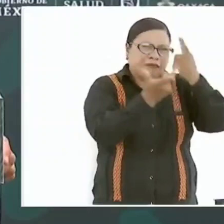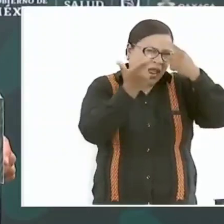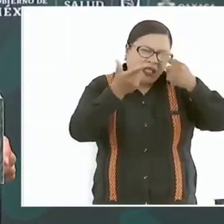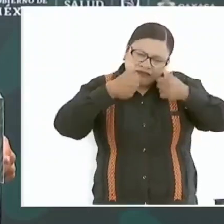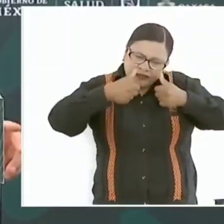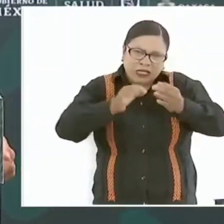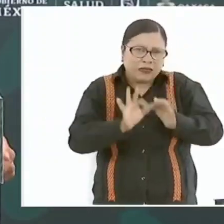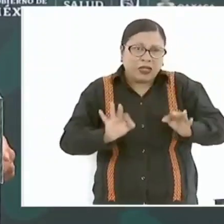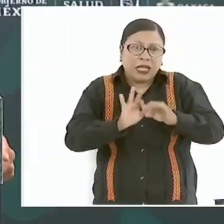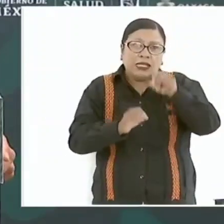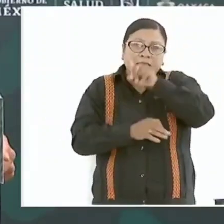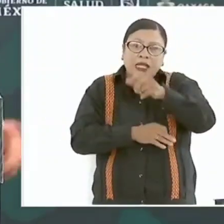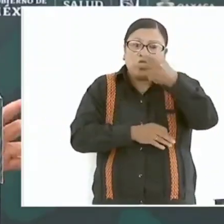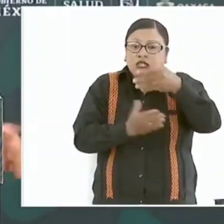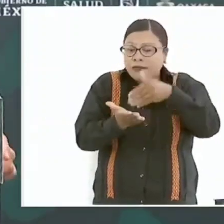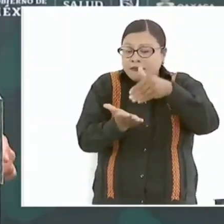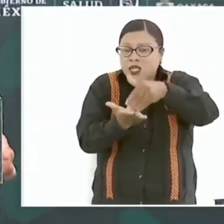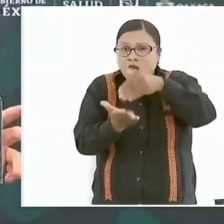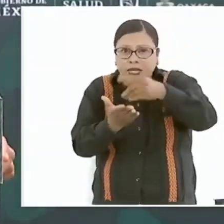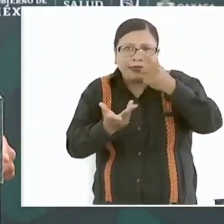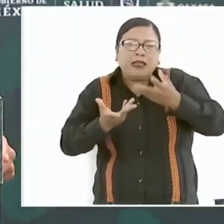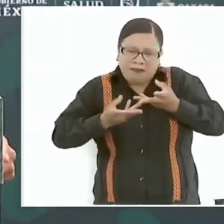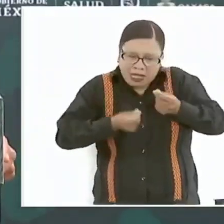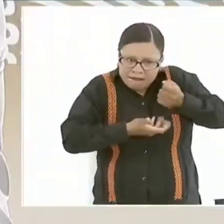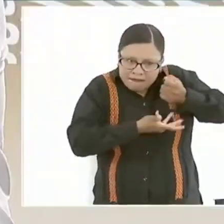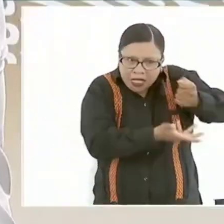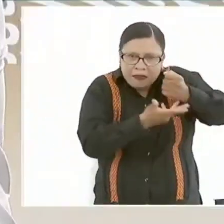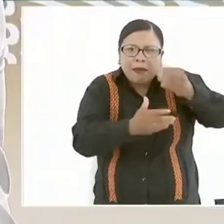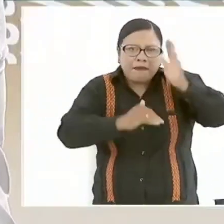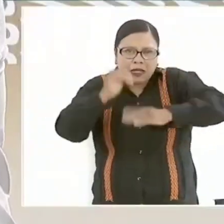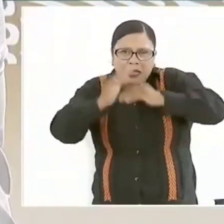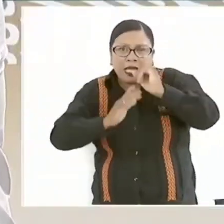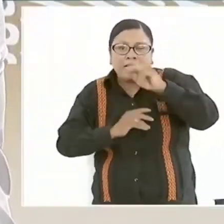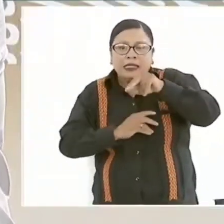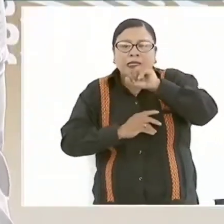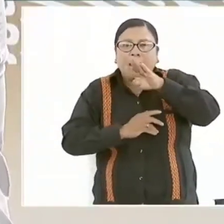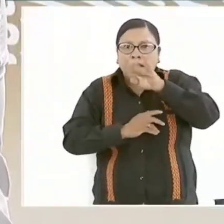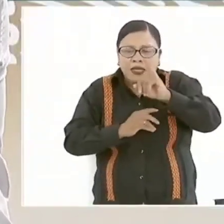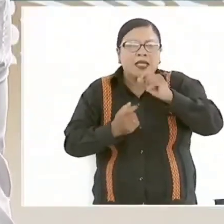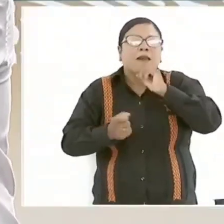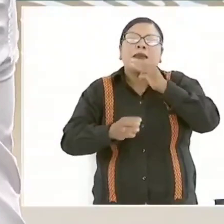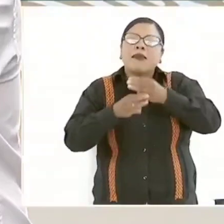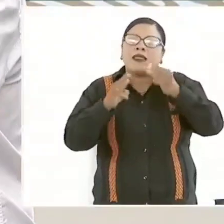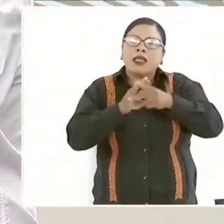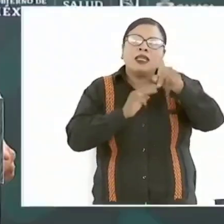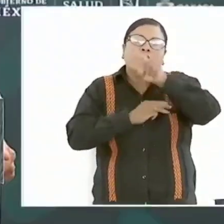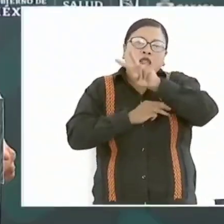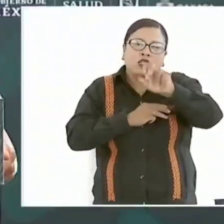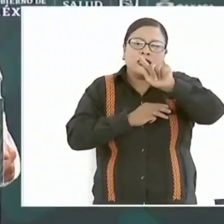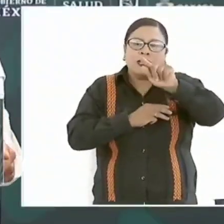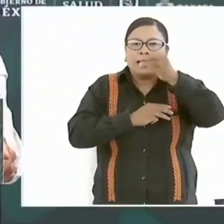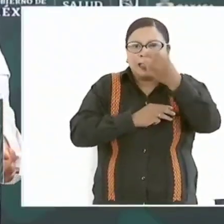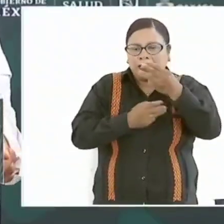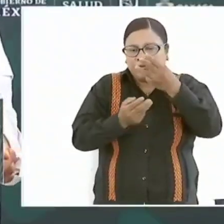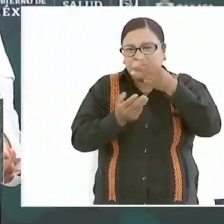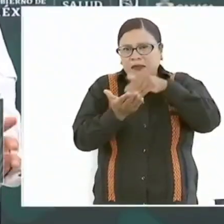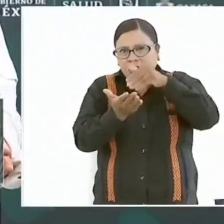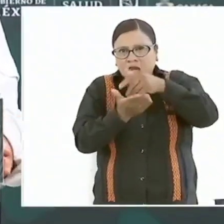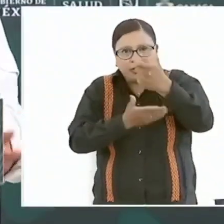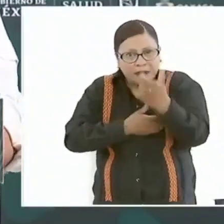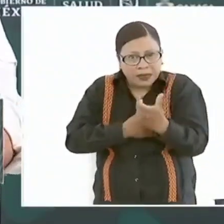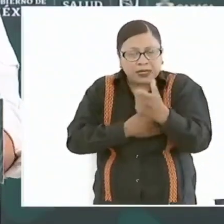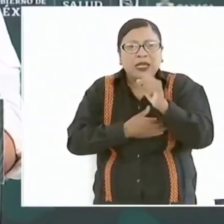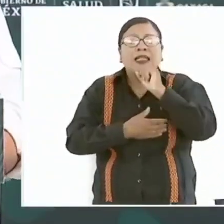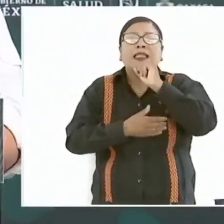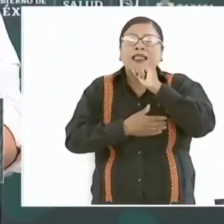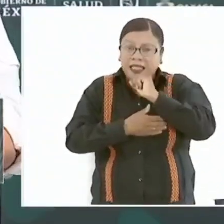ya 108 millones de pesos en infraestructura por parte del INSABI, equipamiento por 273 millones de pesos y